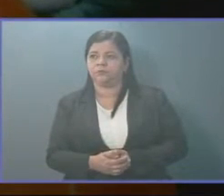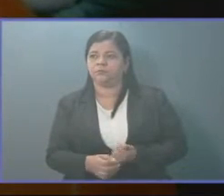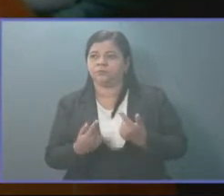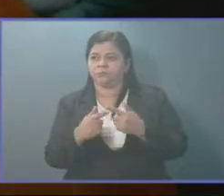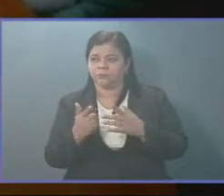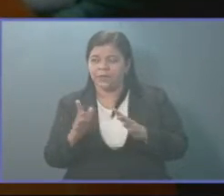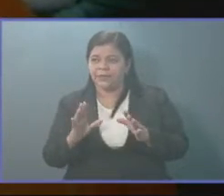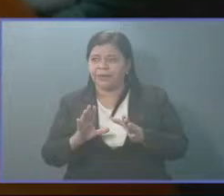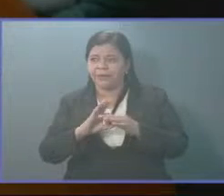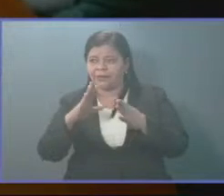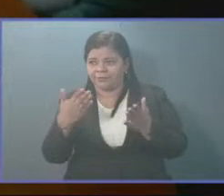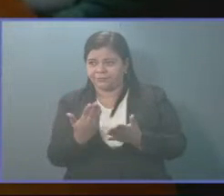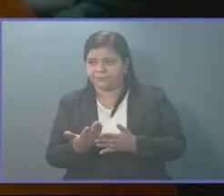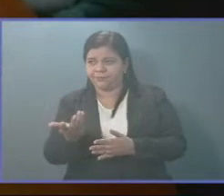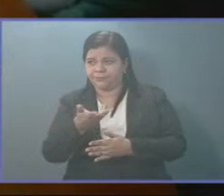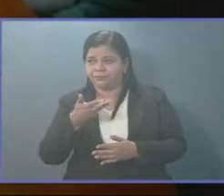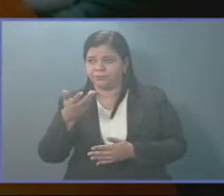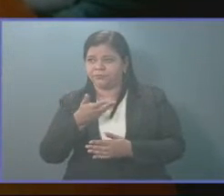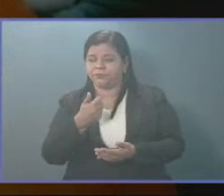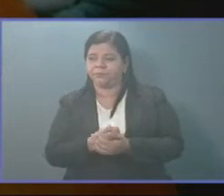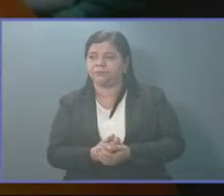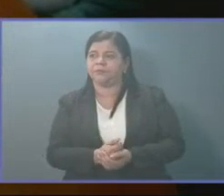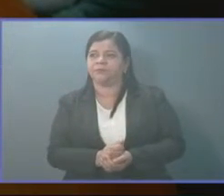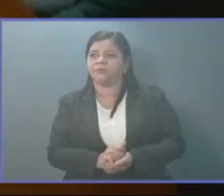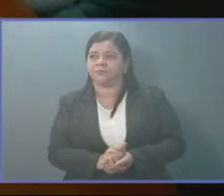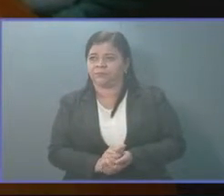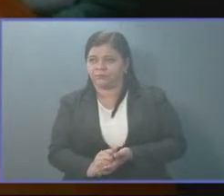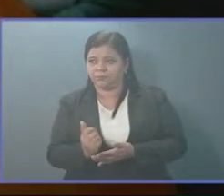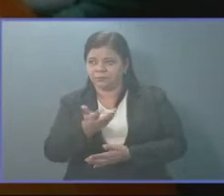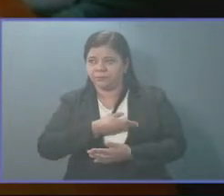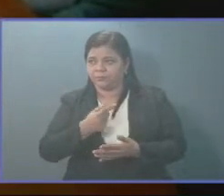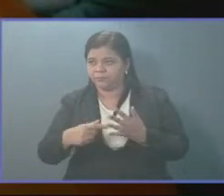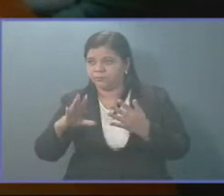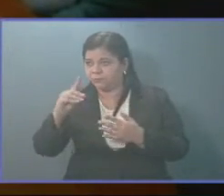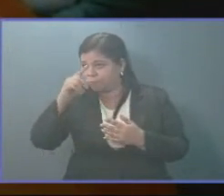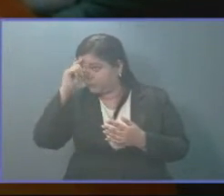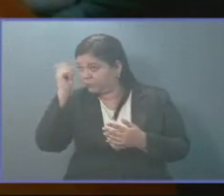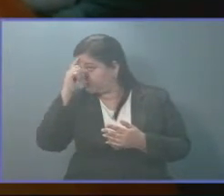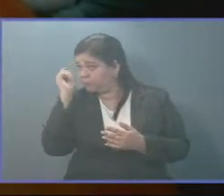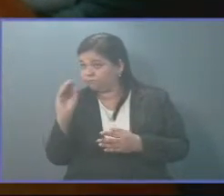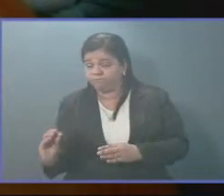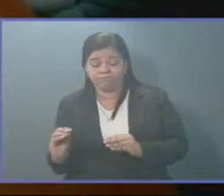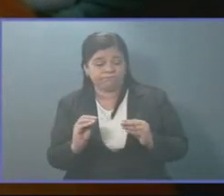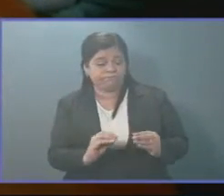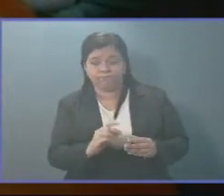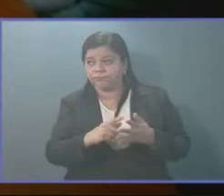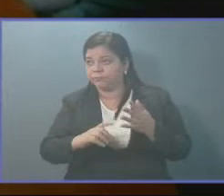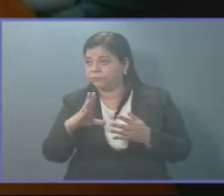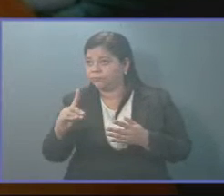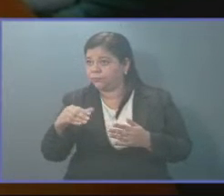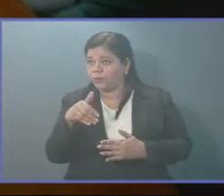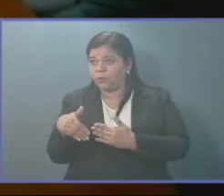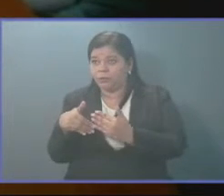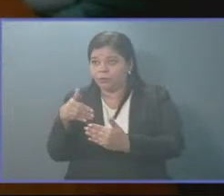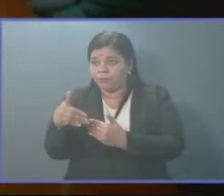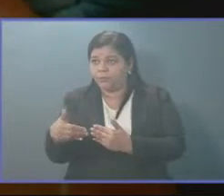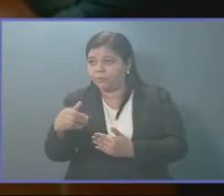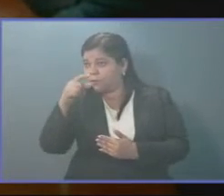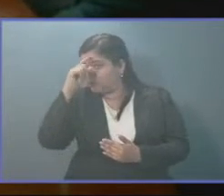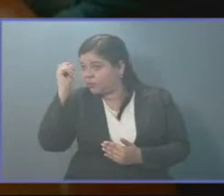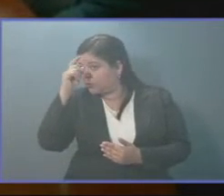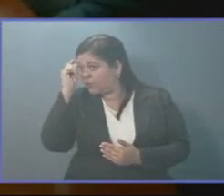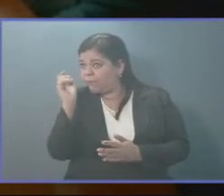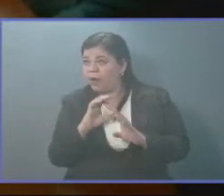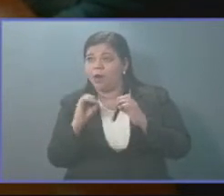Solamente recordemos que en este caso el Ministerio de Trabajo no ejecuta el Código Procesal Laboral. Estamos hablando del órgano